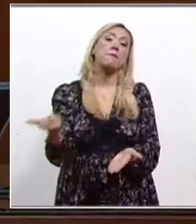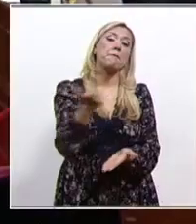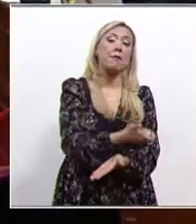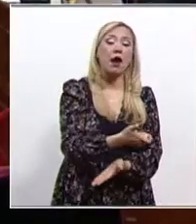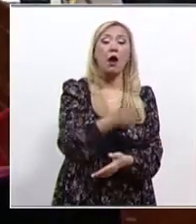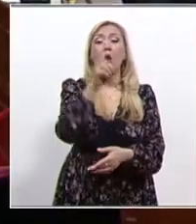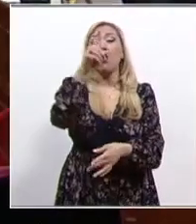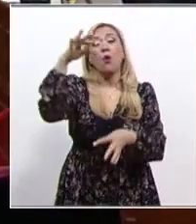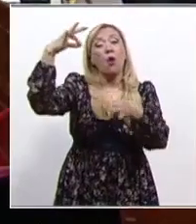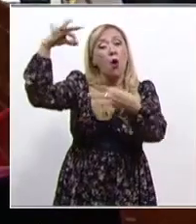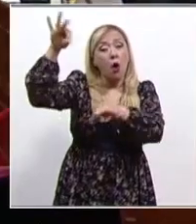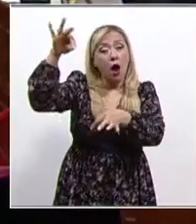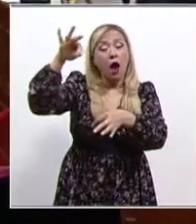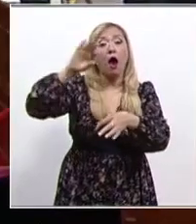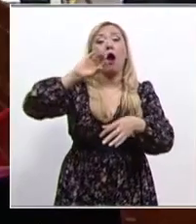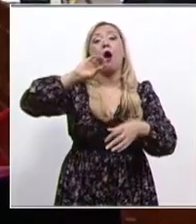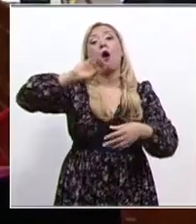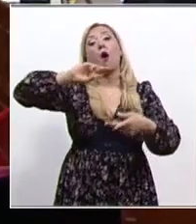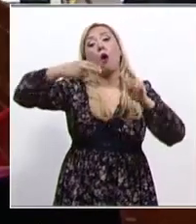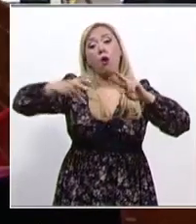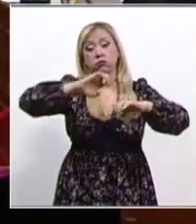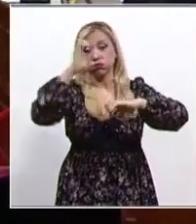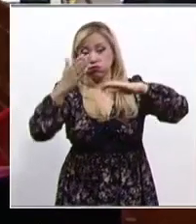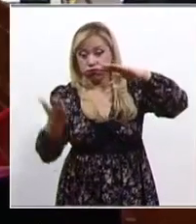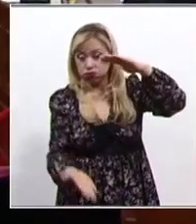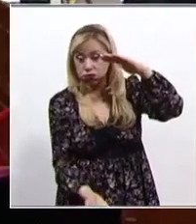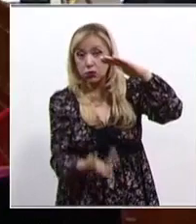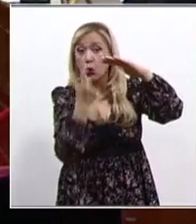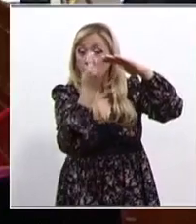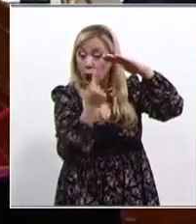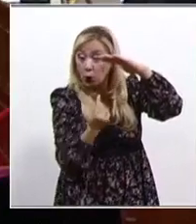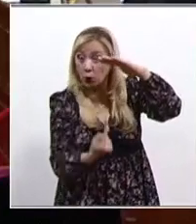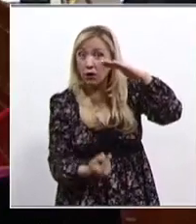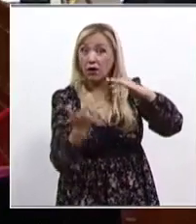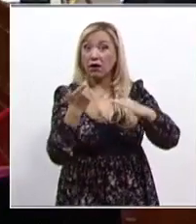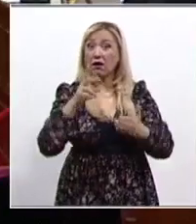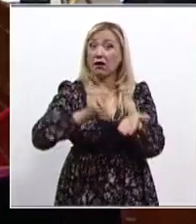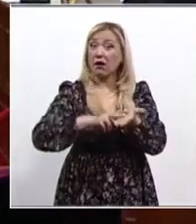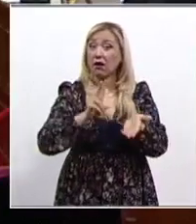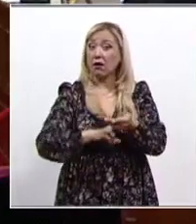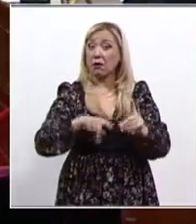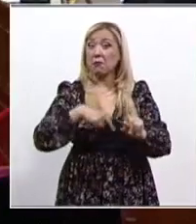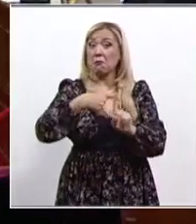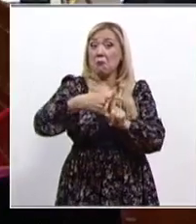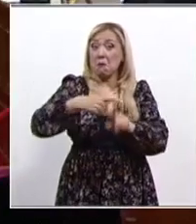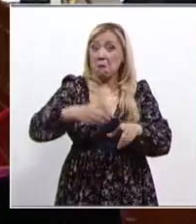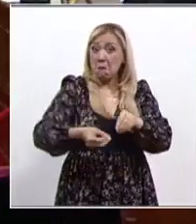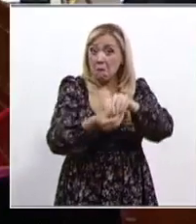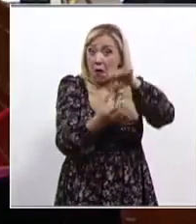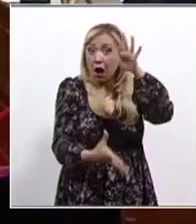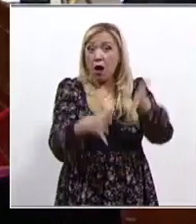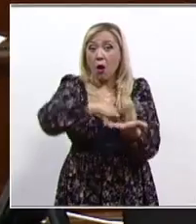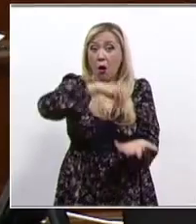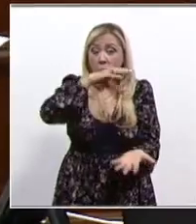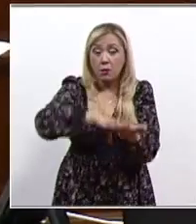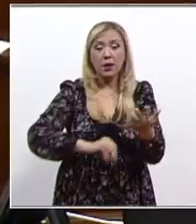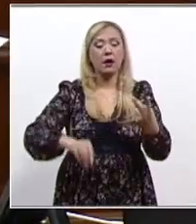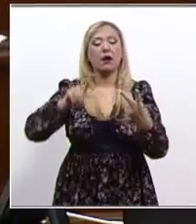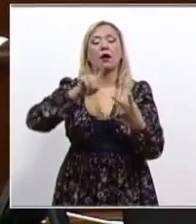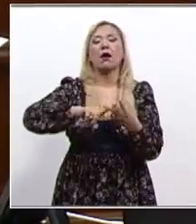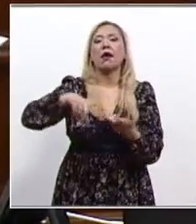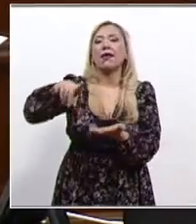hoja hasta un expediente completo, así como el cobro por la reproducción de información en medios magnéticos como discos compactos